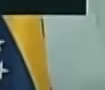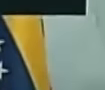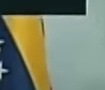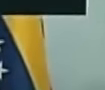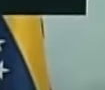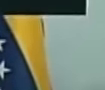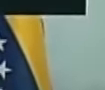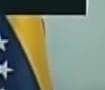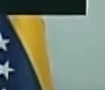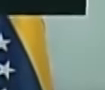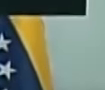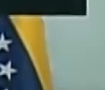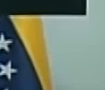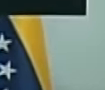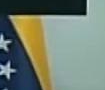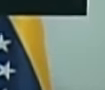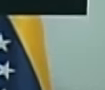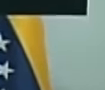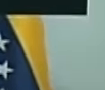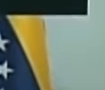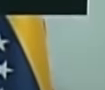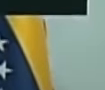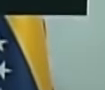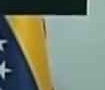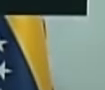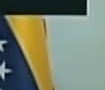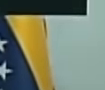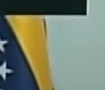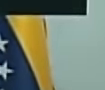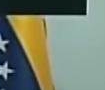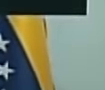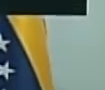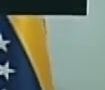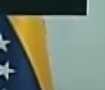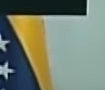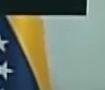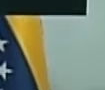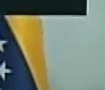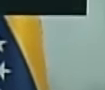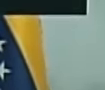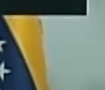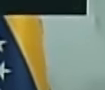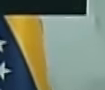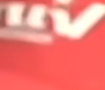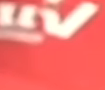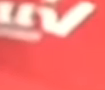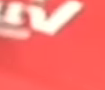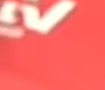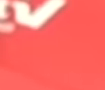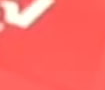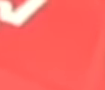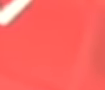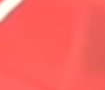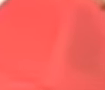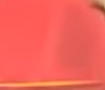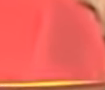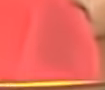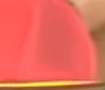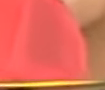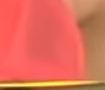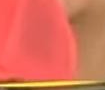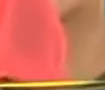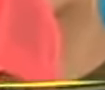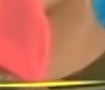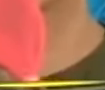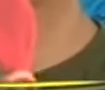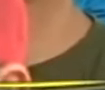las grandes metas de una gran transformación para Venezuela. Y darle como gran tarea